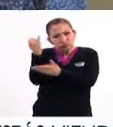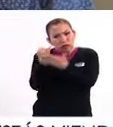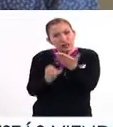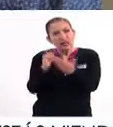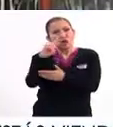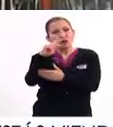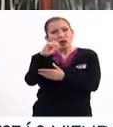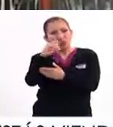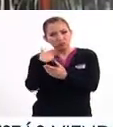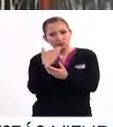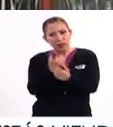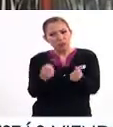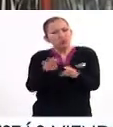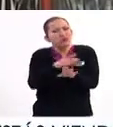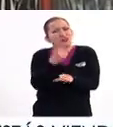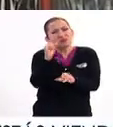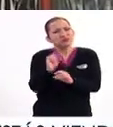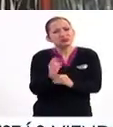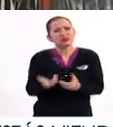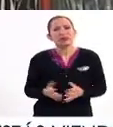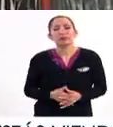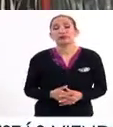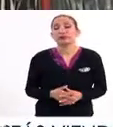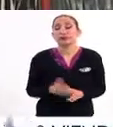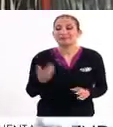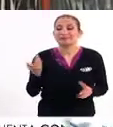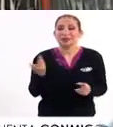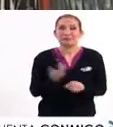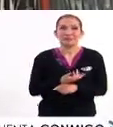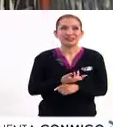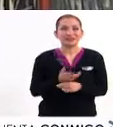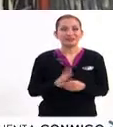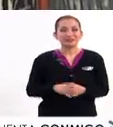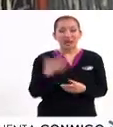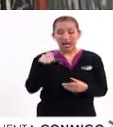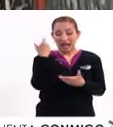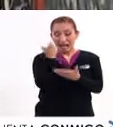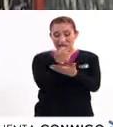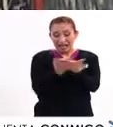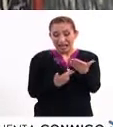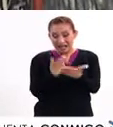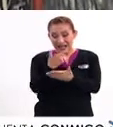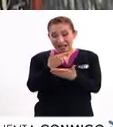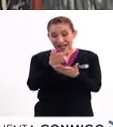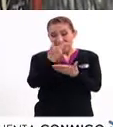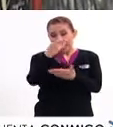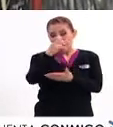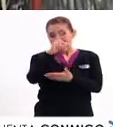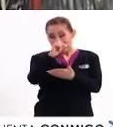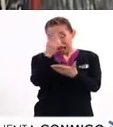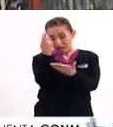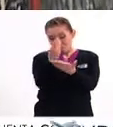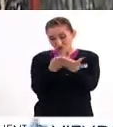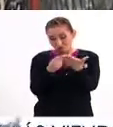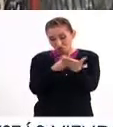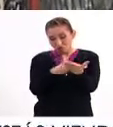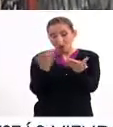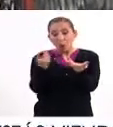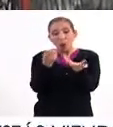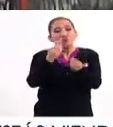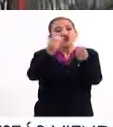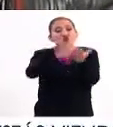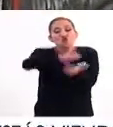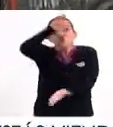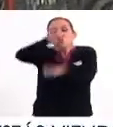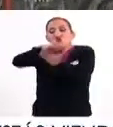¿no? Sí, bueno, lo que pasa es que tiene que ver con que la gráfica pues se reproduce por la cuestión masiva.